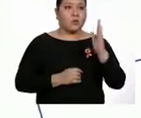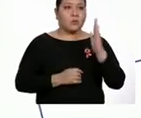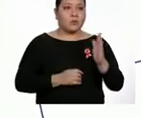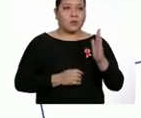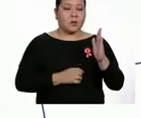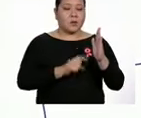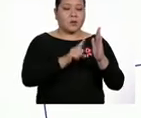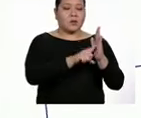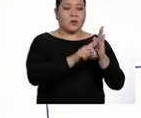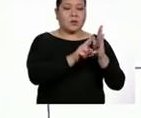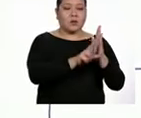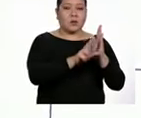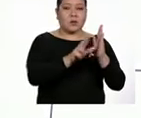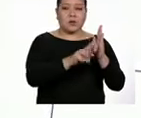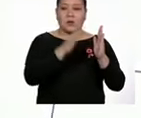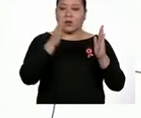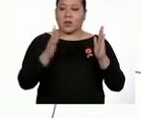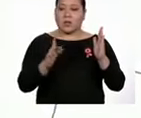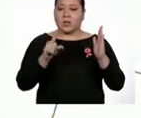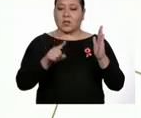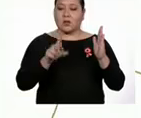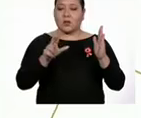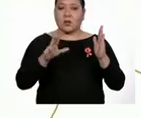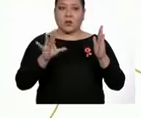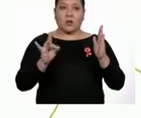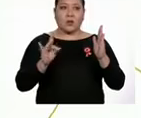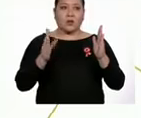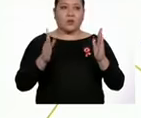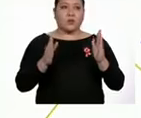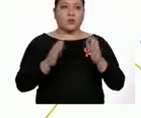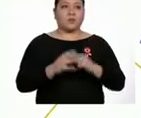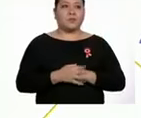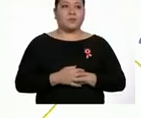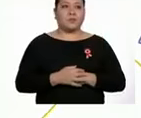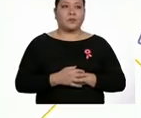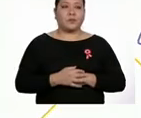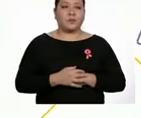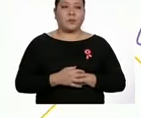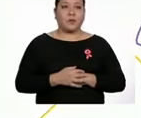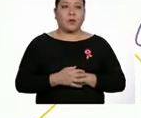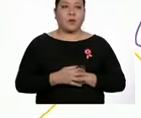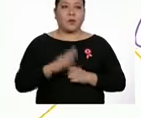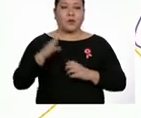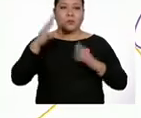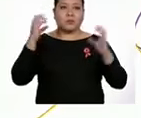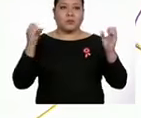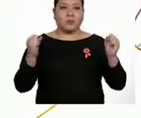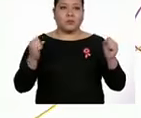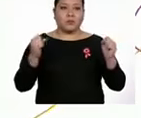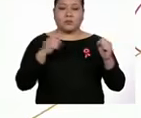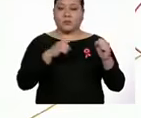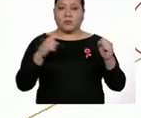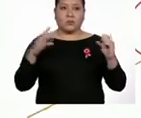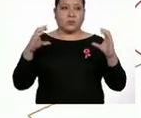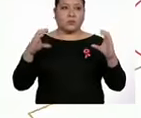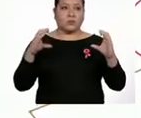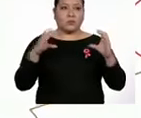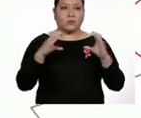desde 133 hasta el 138. Ambos intervalos cerrados tienen como extremos esos